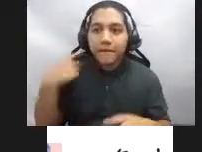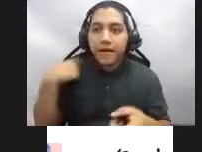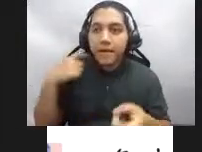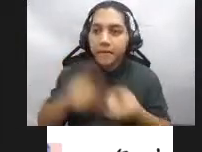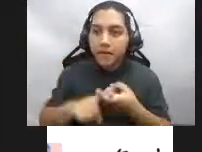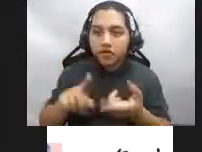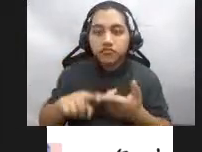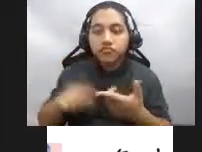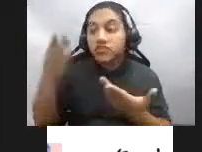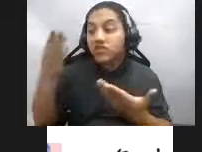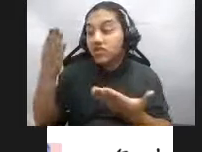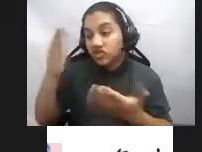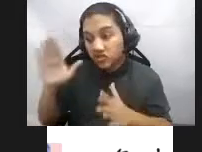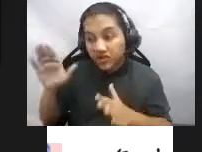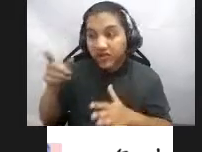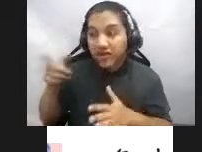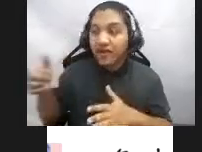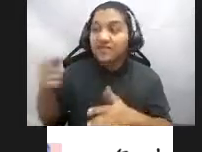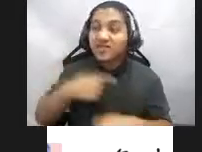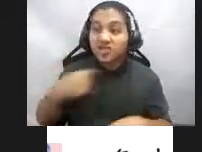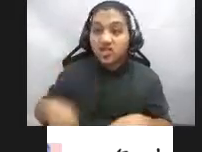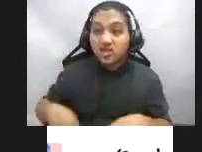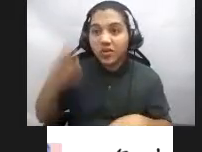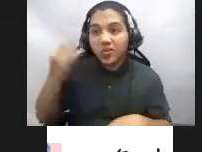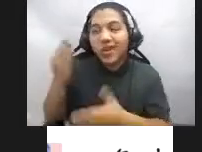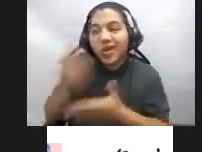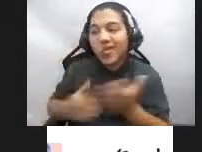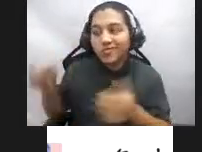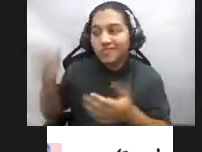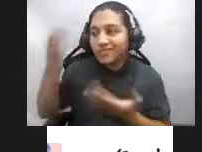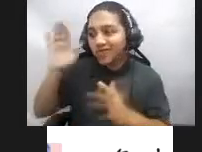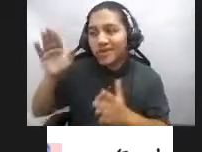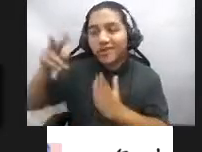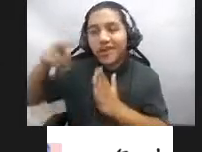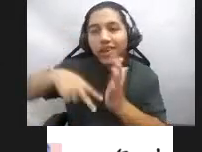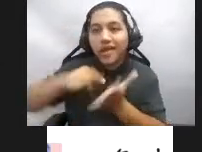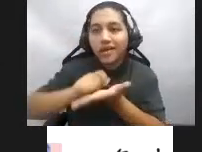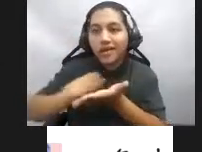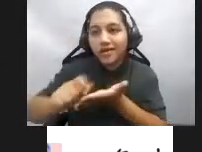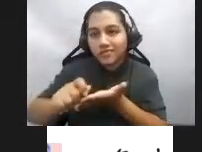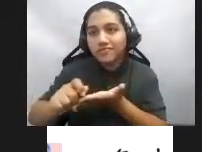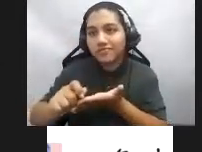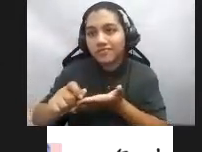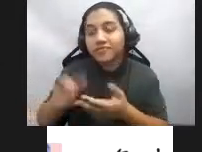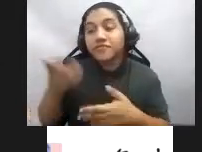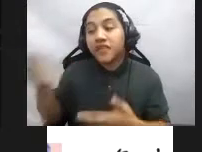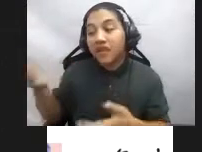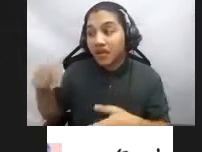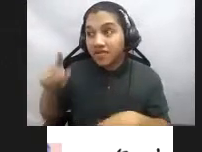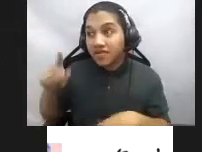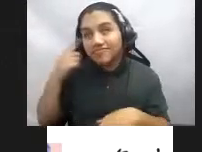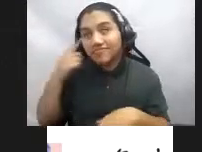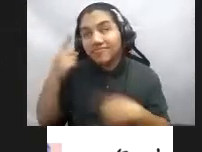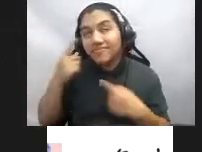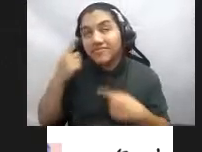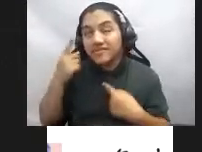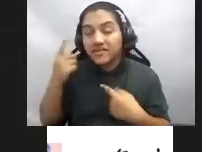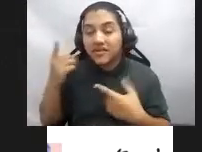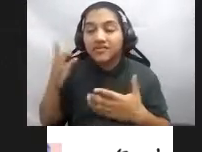iban, cuánto tiempo iban a estar. Ellos ilusionadamente pensaban que iban a llegar a algún lugar